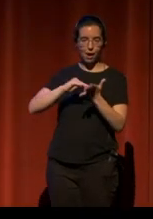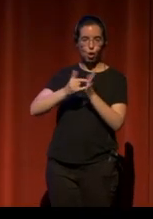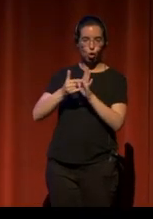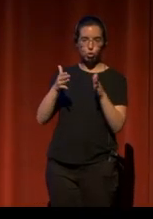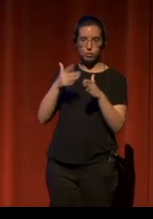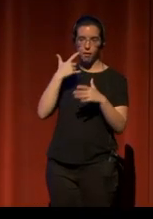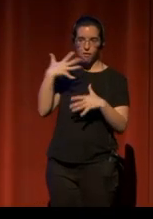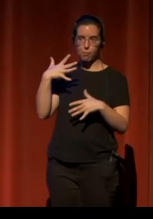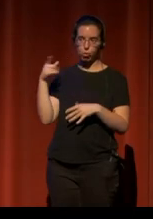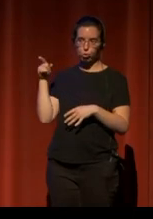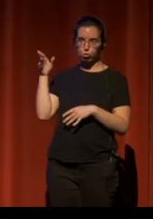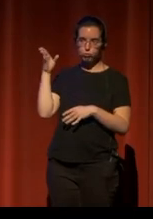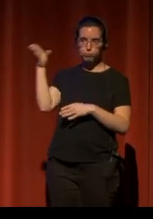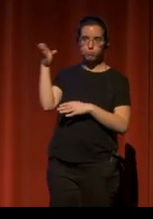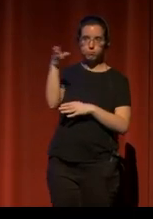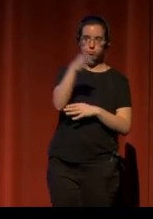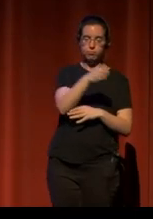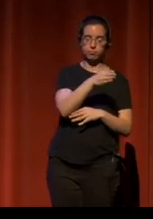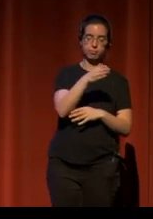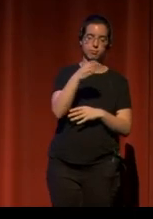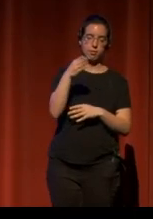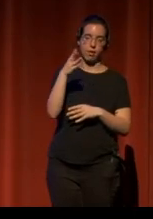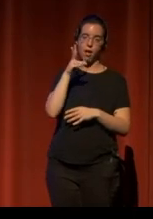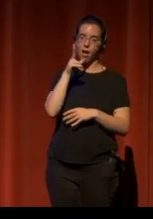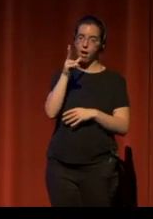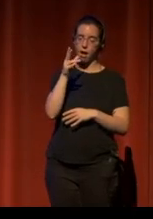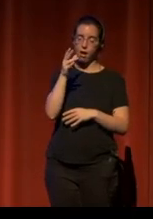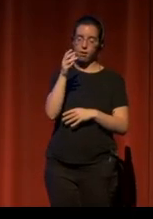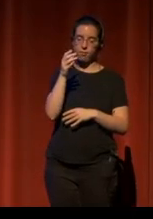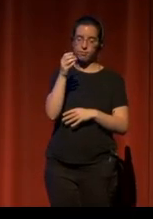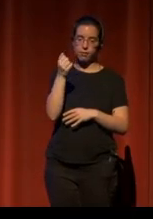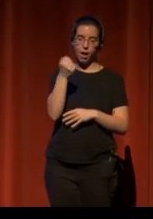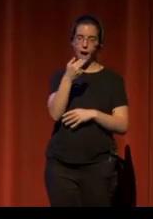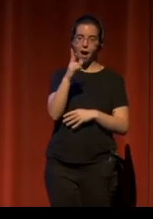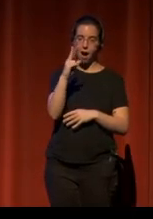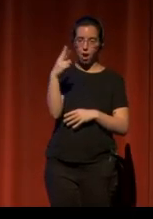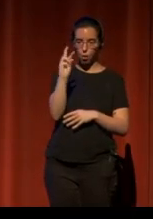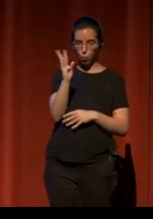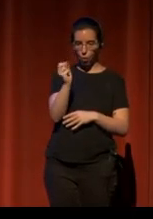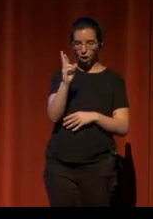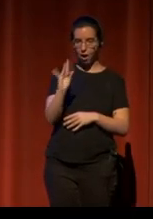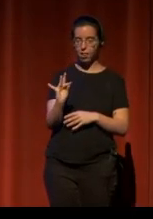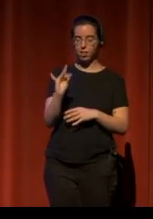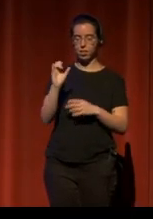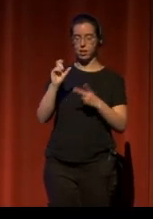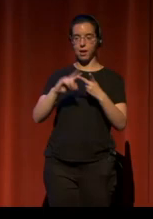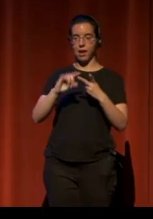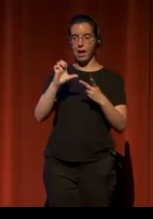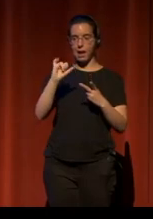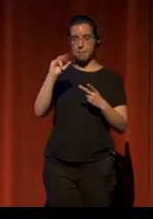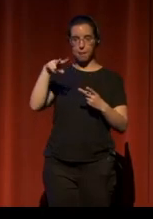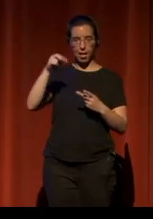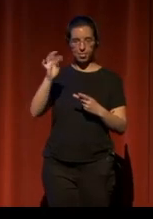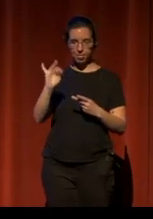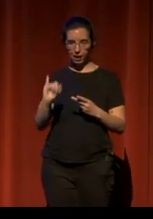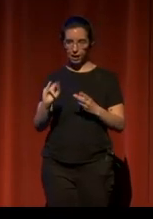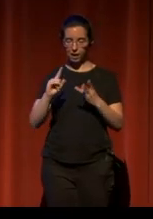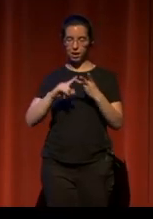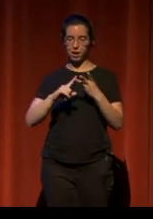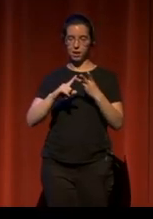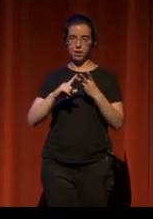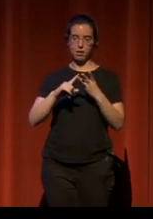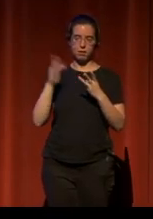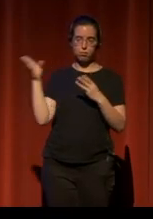fui a a Harvard al mit a en fin a la paron New School